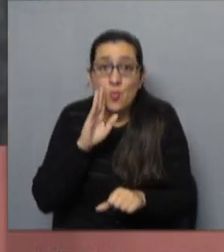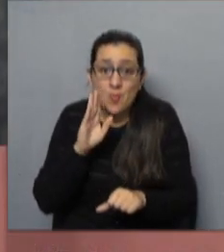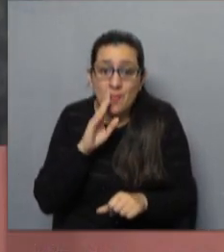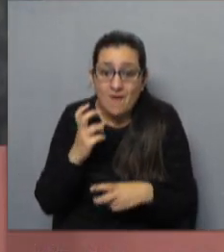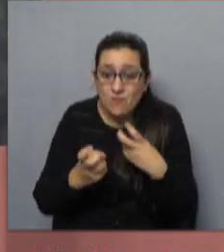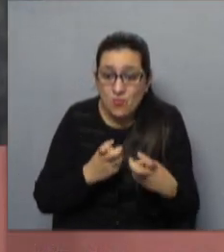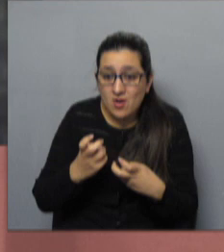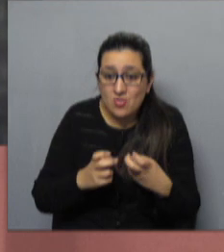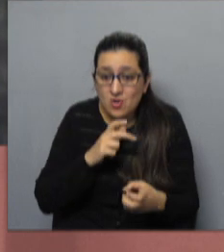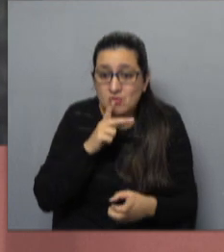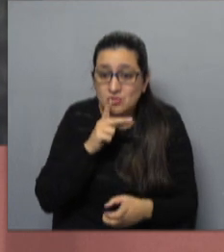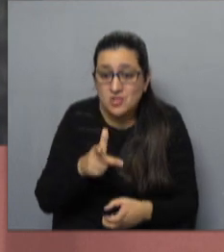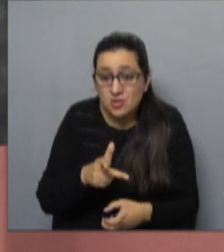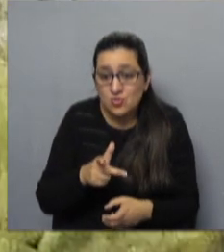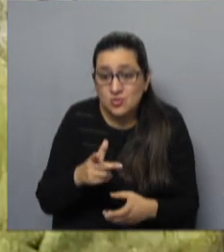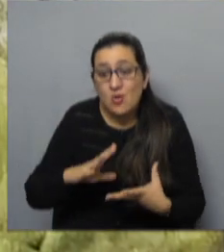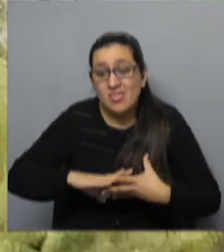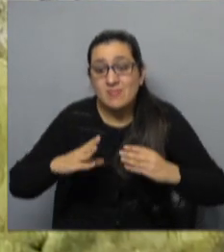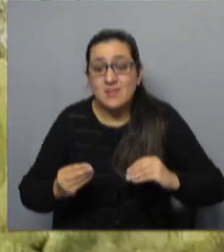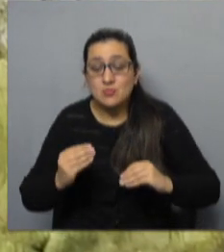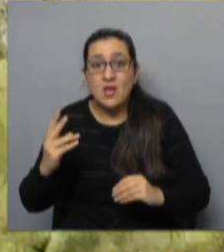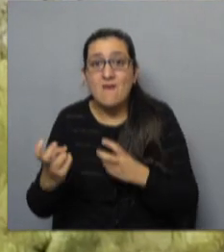lo adaptábamos a los nietos.